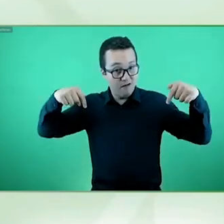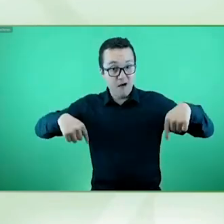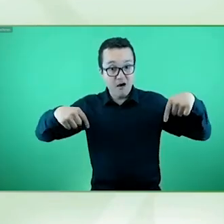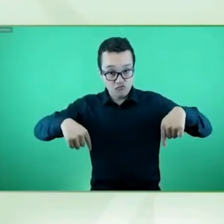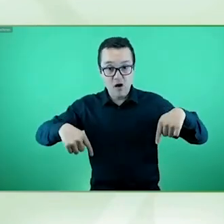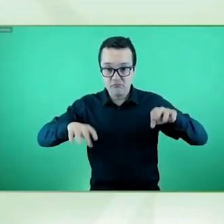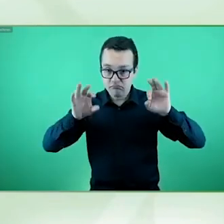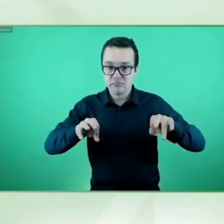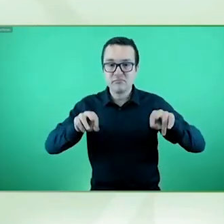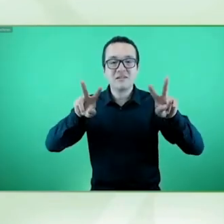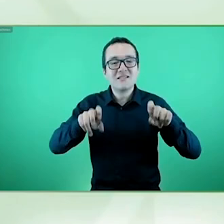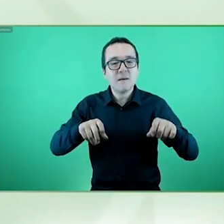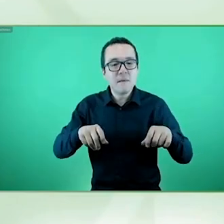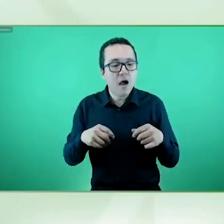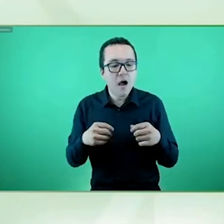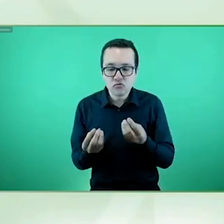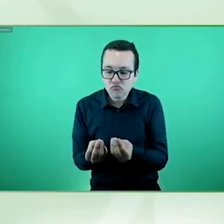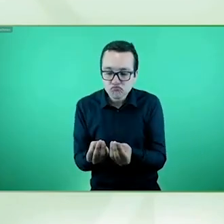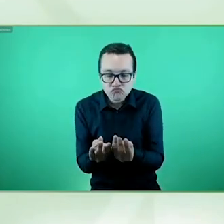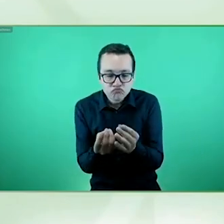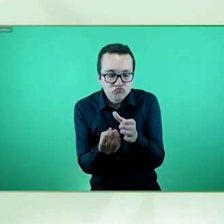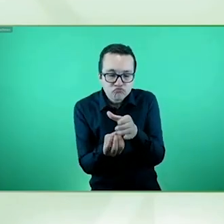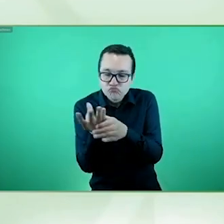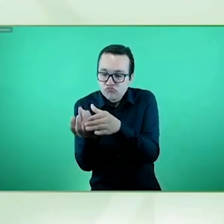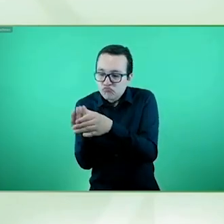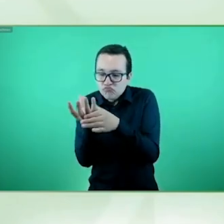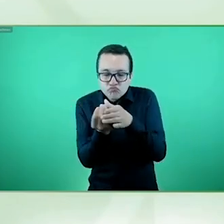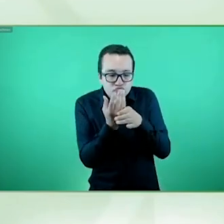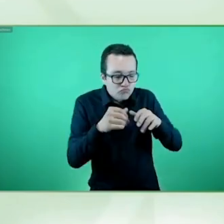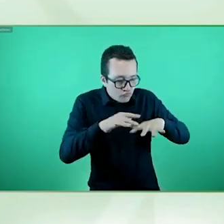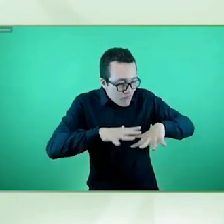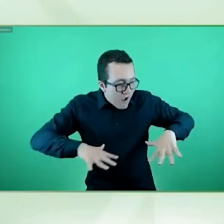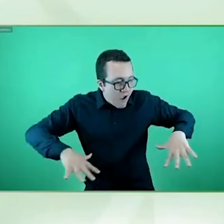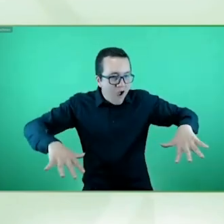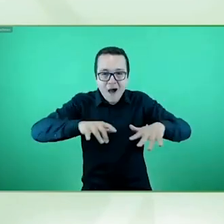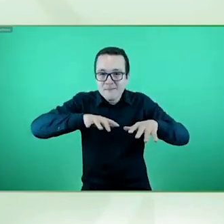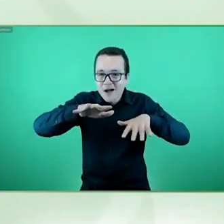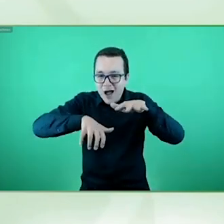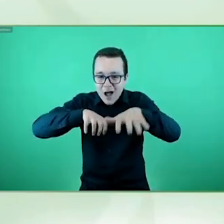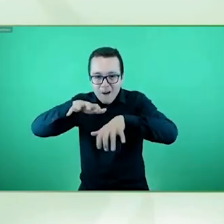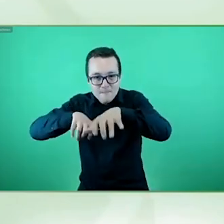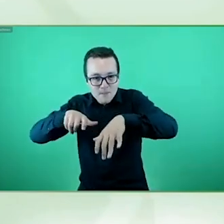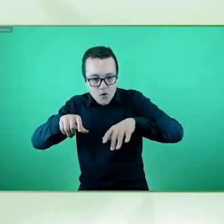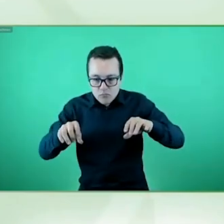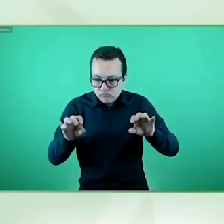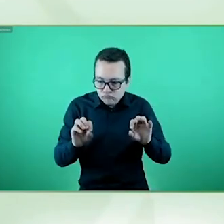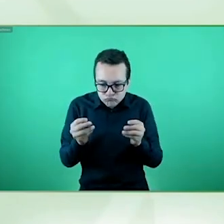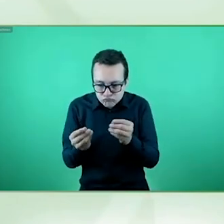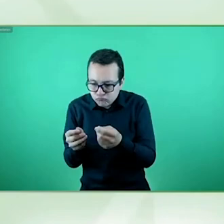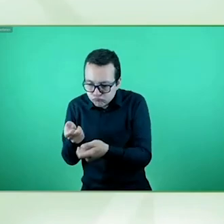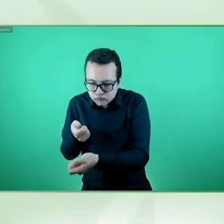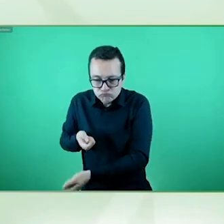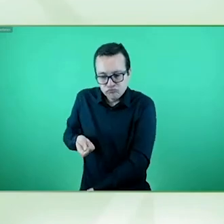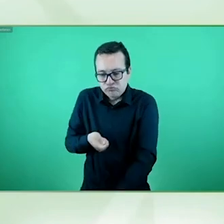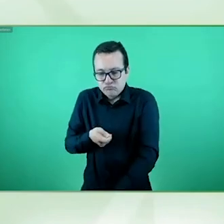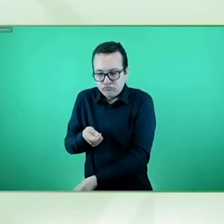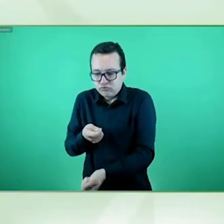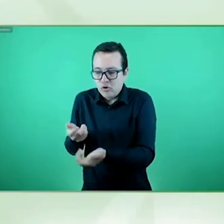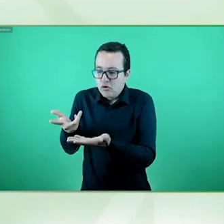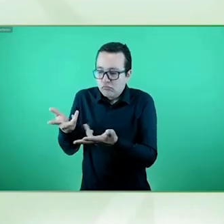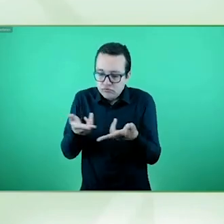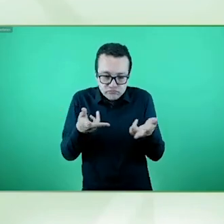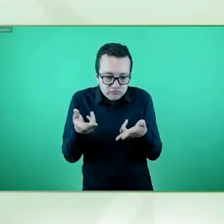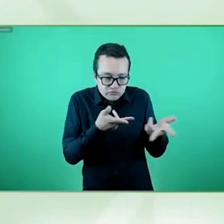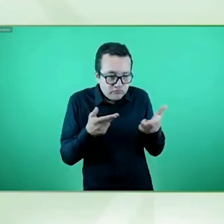la horticultura. Se buscó dar continuidad a los talleres laborales, a uno de los talleres laborales que desarrollaban